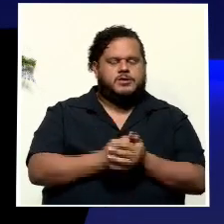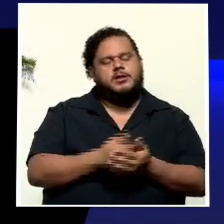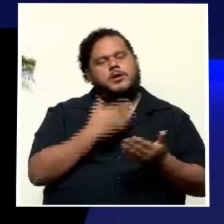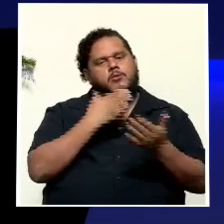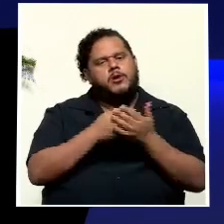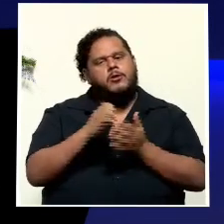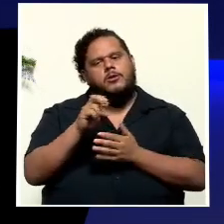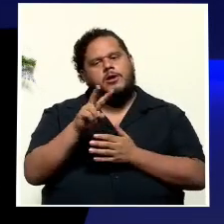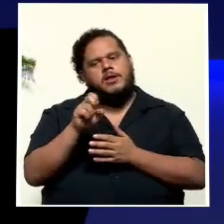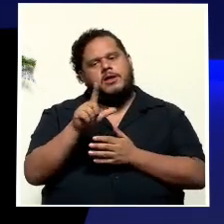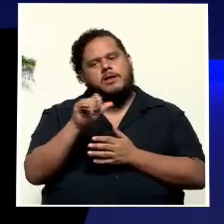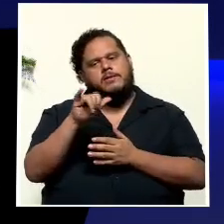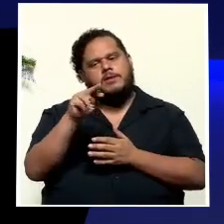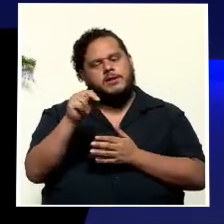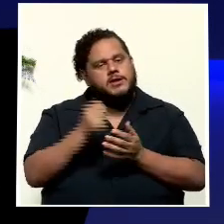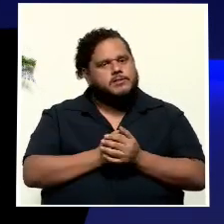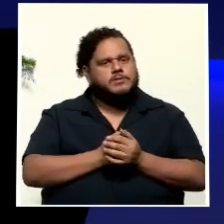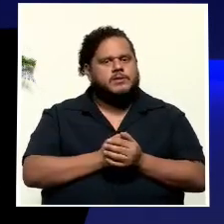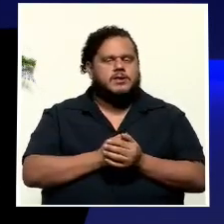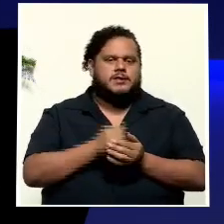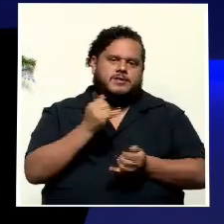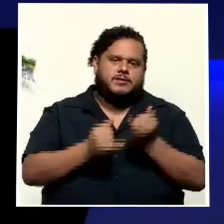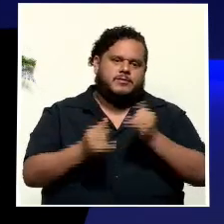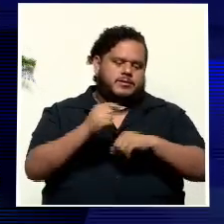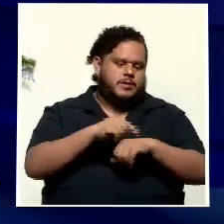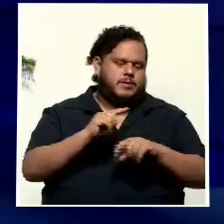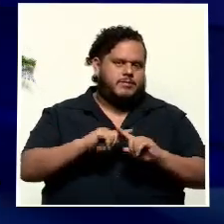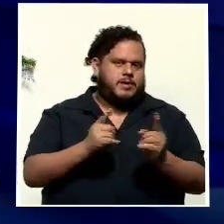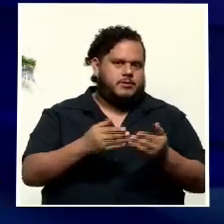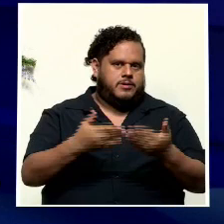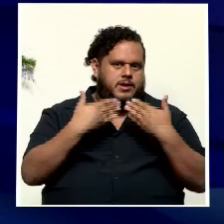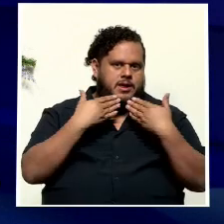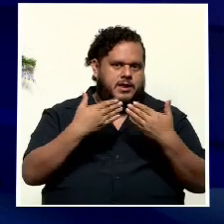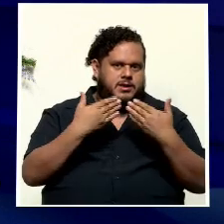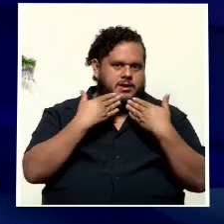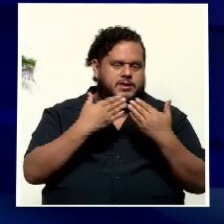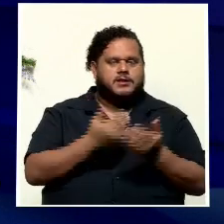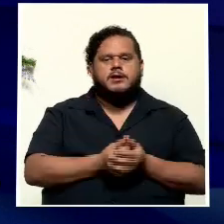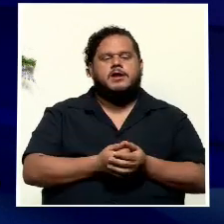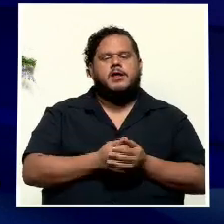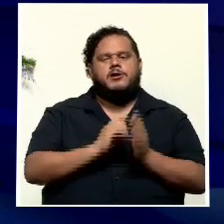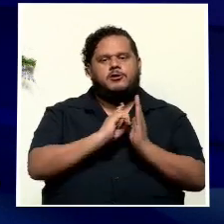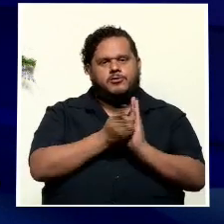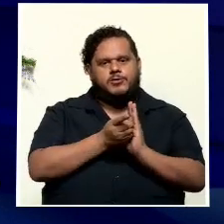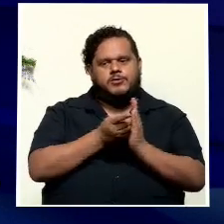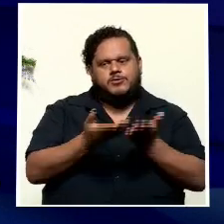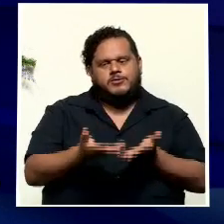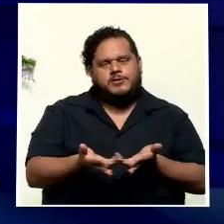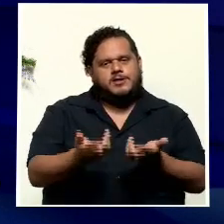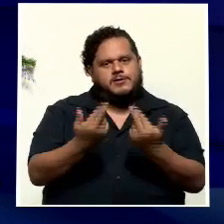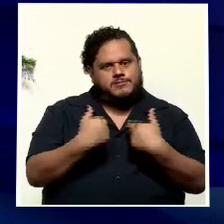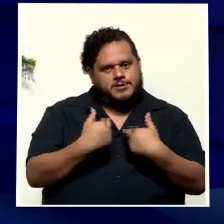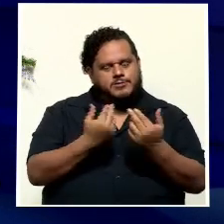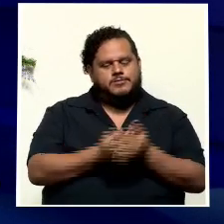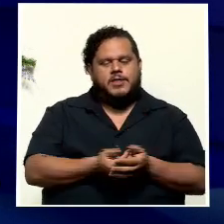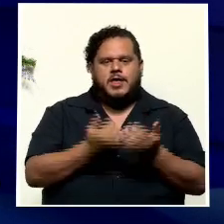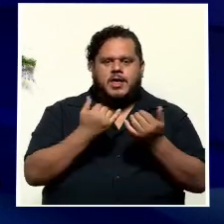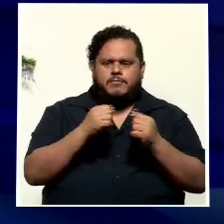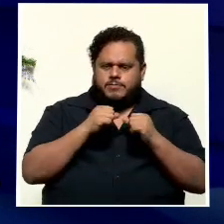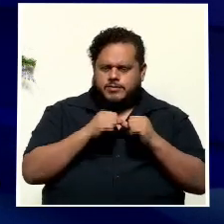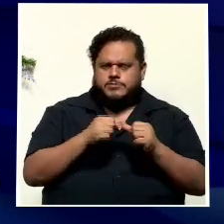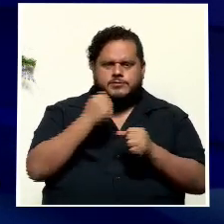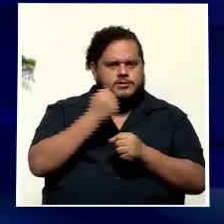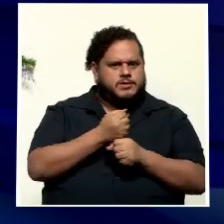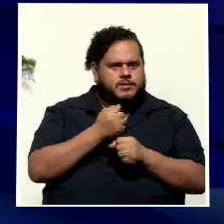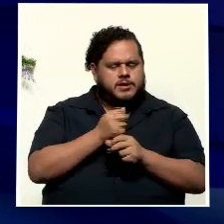Evelyn, se nos terminó el tiempo, pero agradecerle los minutos que nos dedicó. Vamos a seguir trabajando,